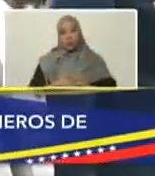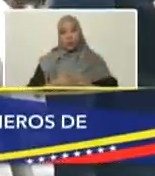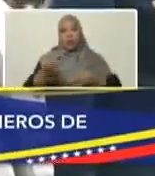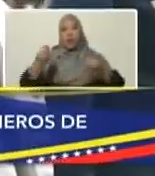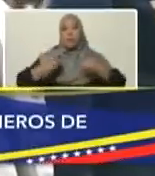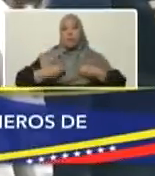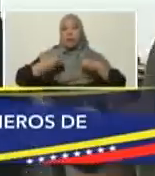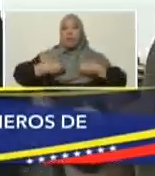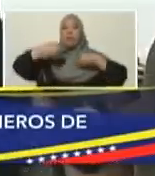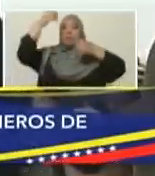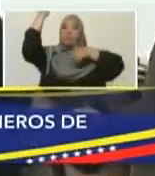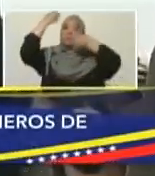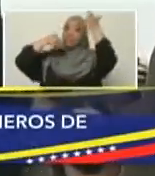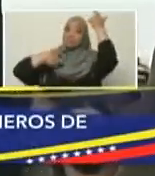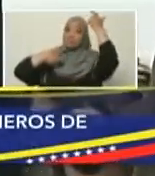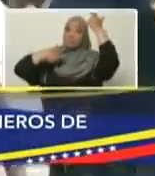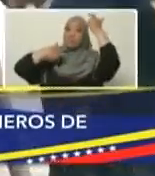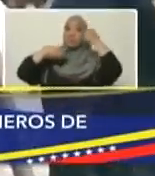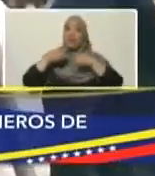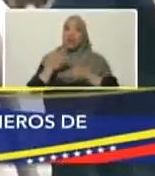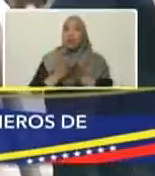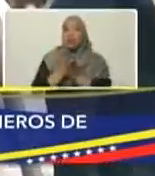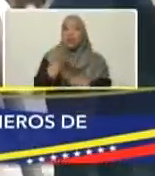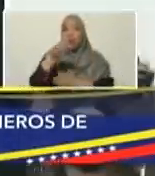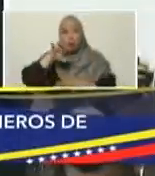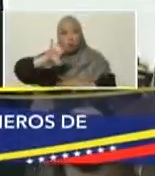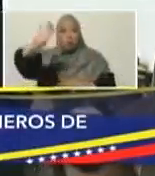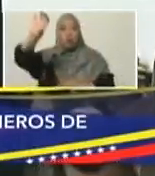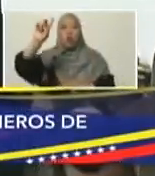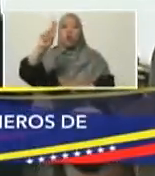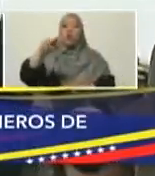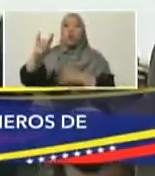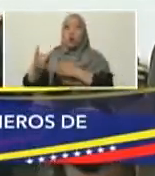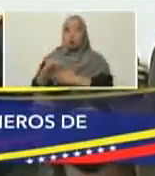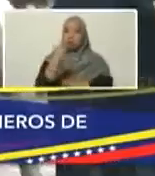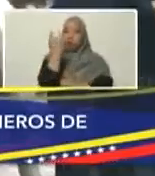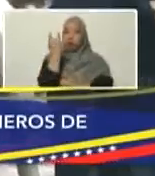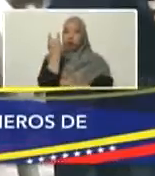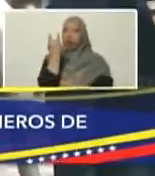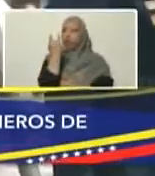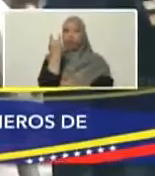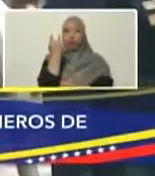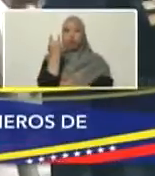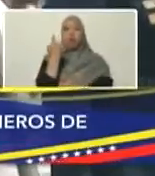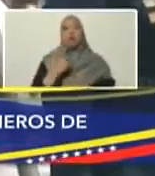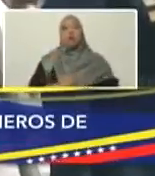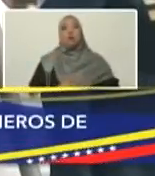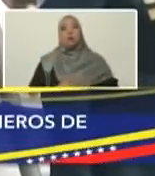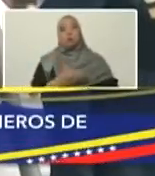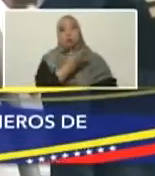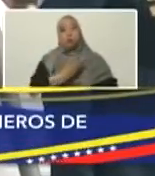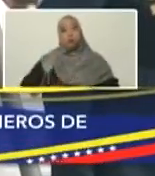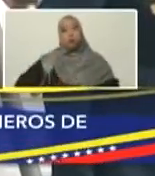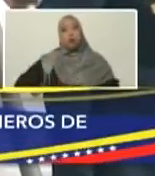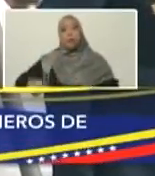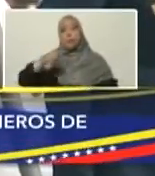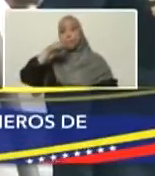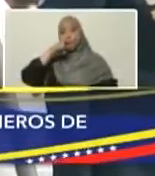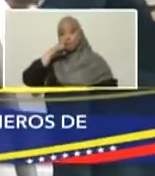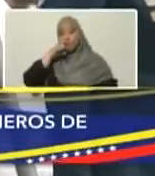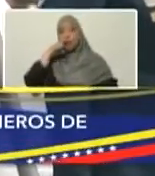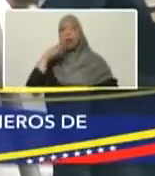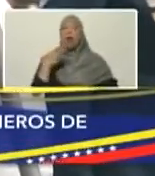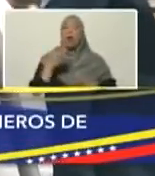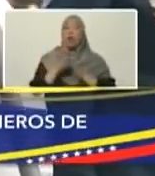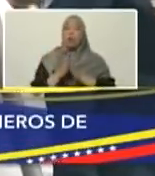¡Chávez vive! ¡La patria sigue! ¡Leales siempre! ¡Traidores nunca! Mi comandante jefe, solicito su autorización